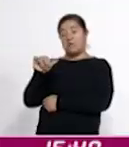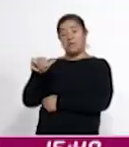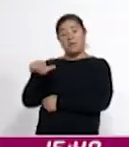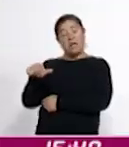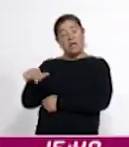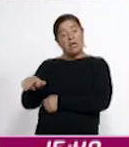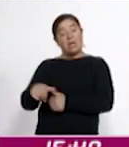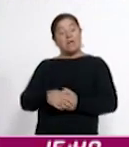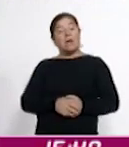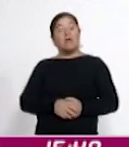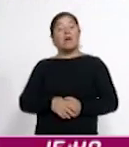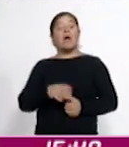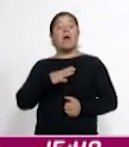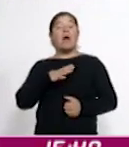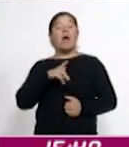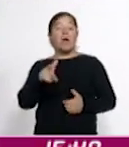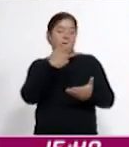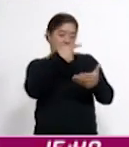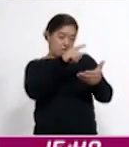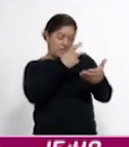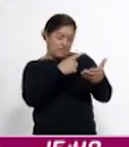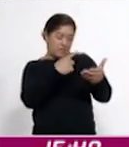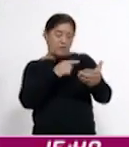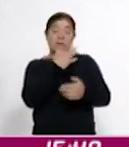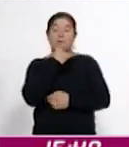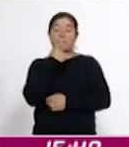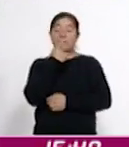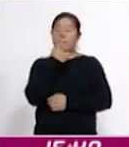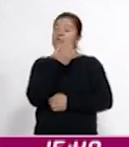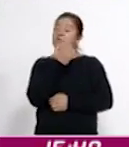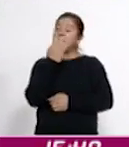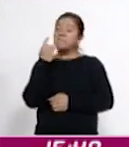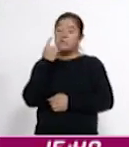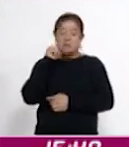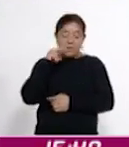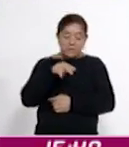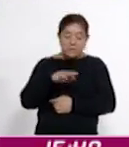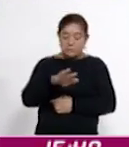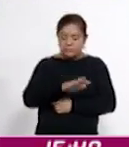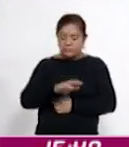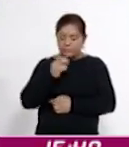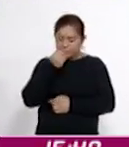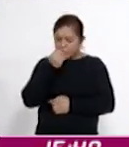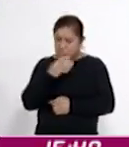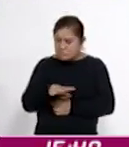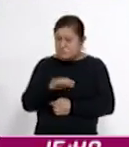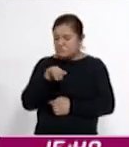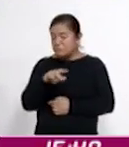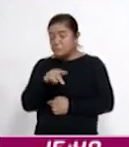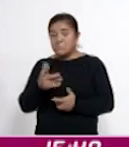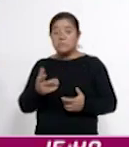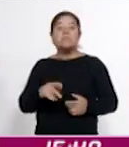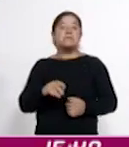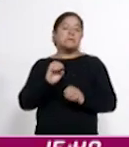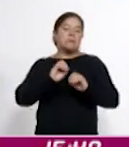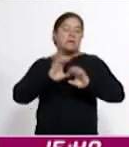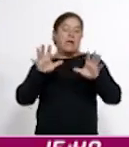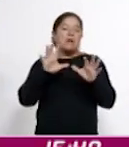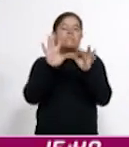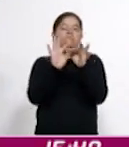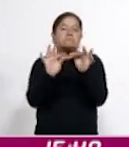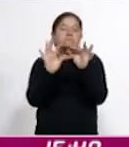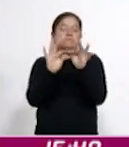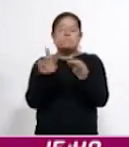MasterChef. Estaremos calificando lo que es el sabor, la presentación, y claro, los detalles que